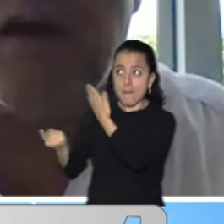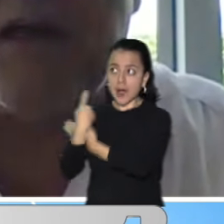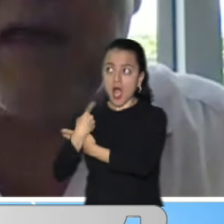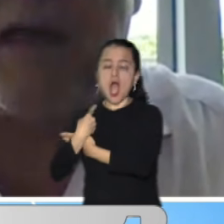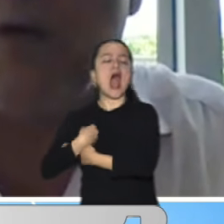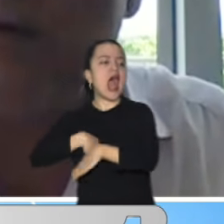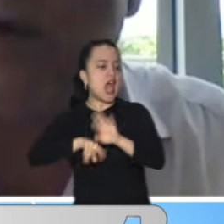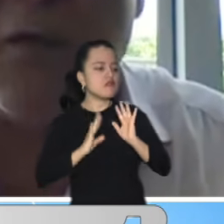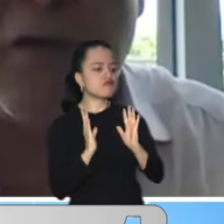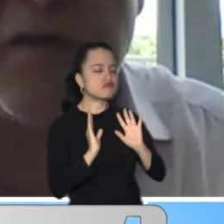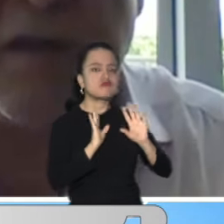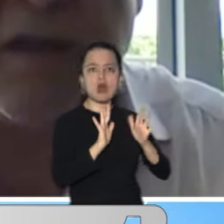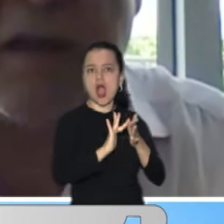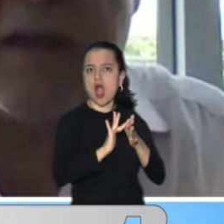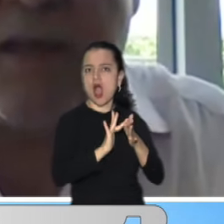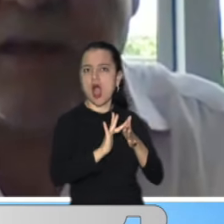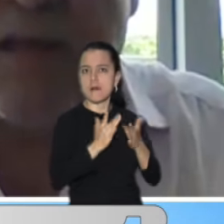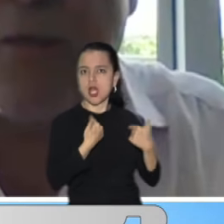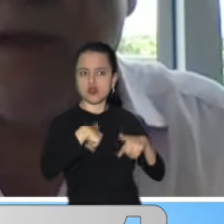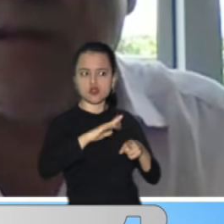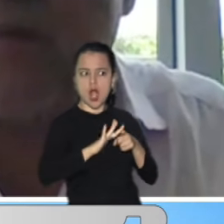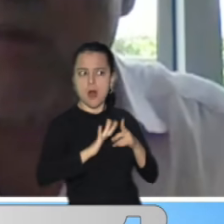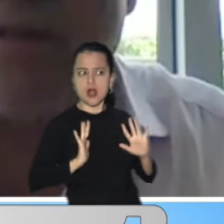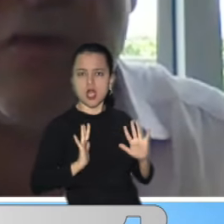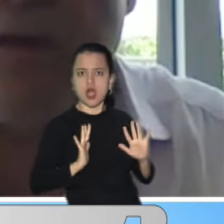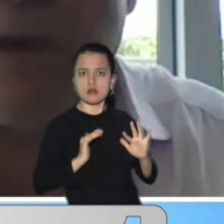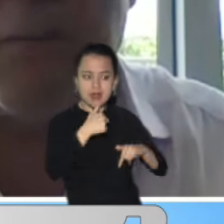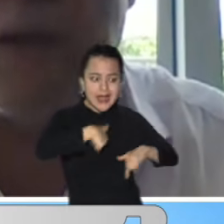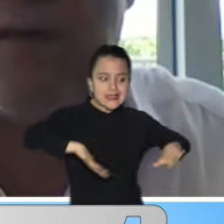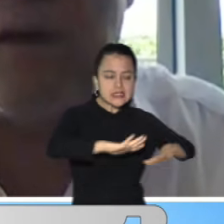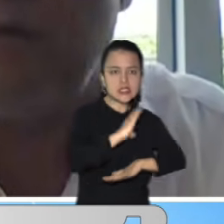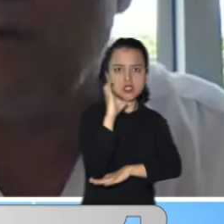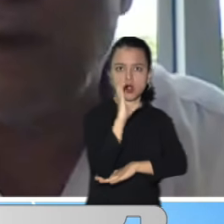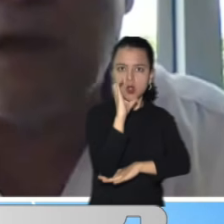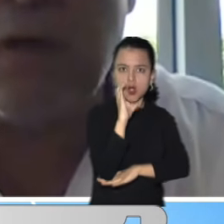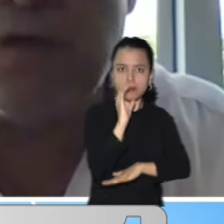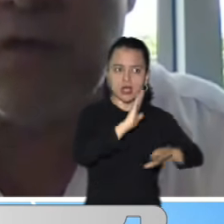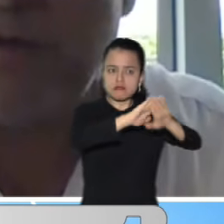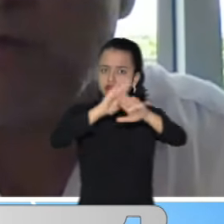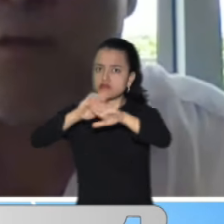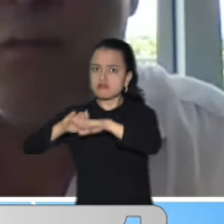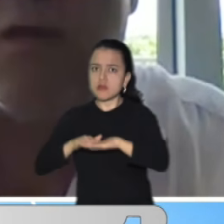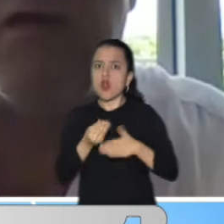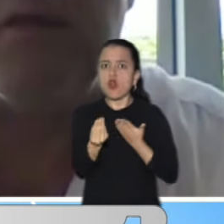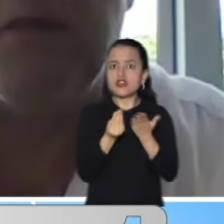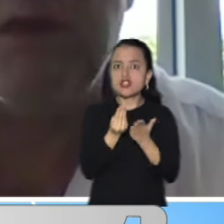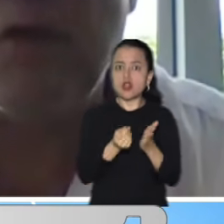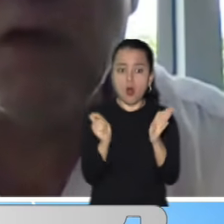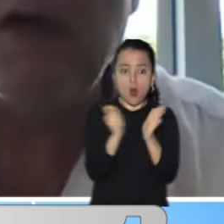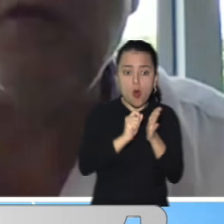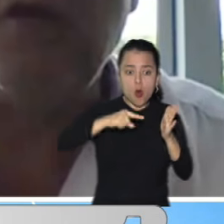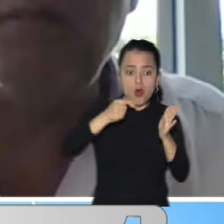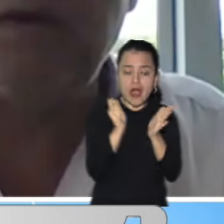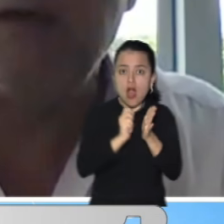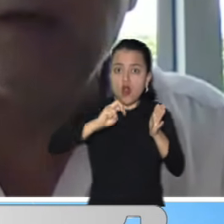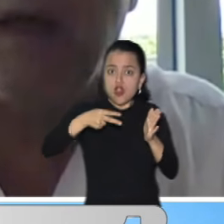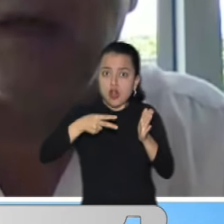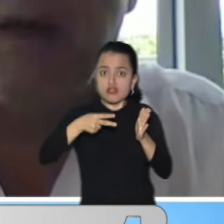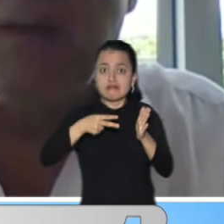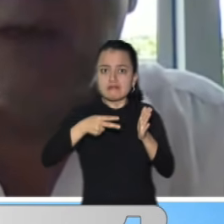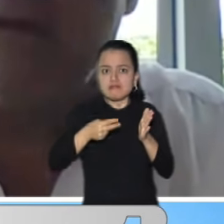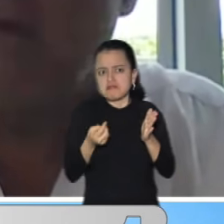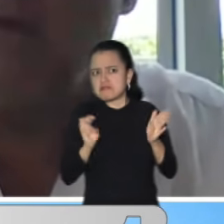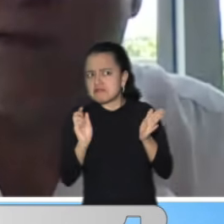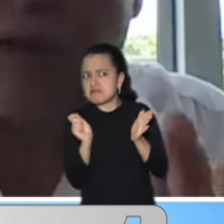evidencias se vayan encontrando, y si llega a tomarse esa decisión al país se le informará con las condiciones, pero en este momento esto es